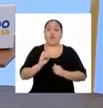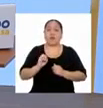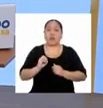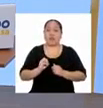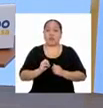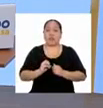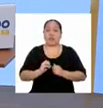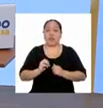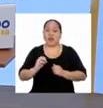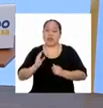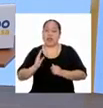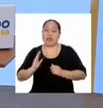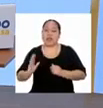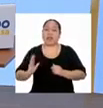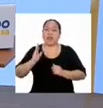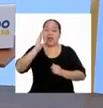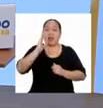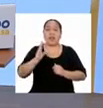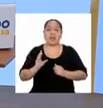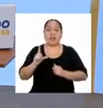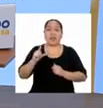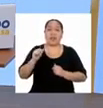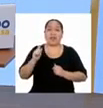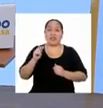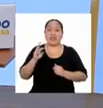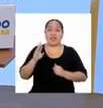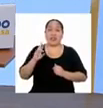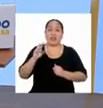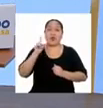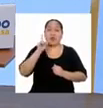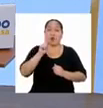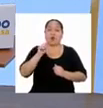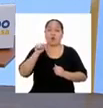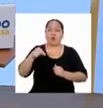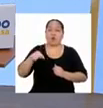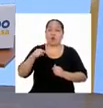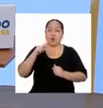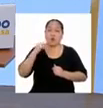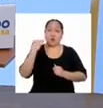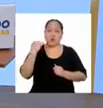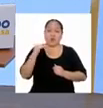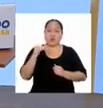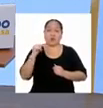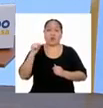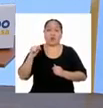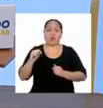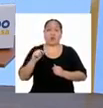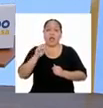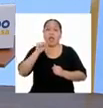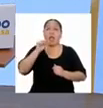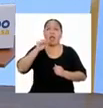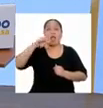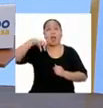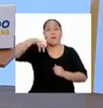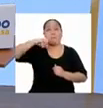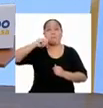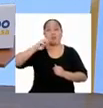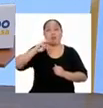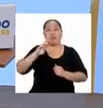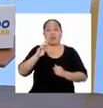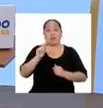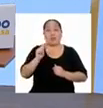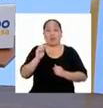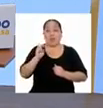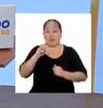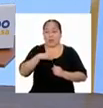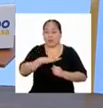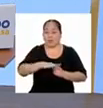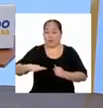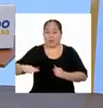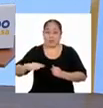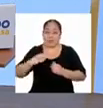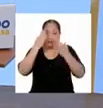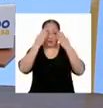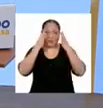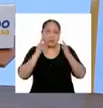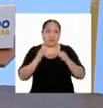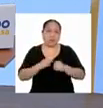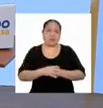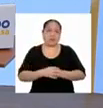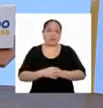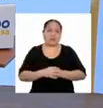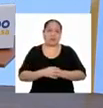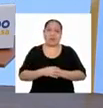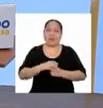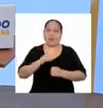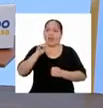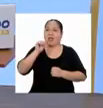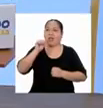mide 1,5 m y la apotema de la base, no sé,